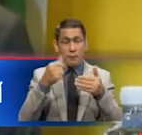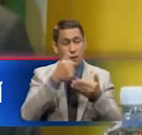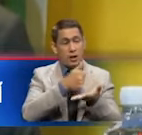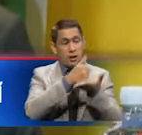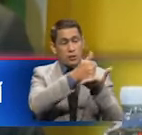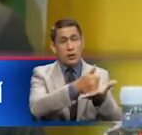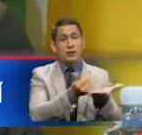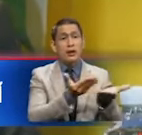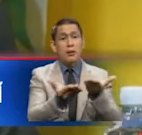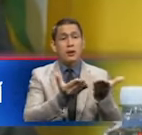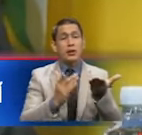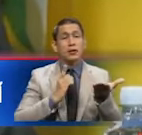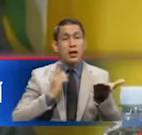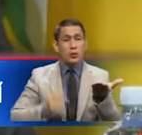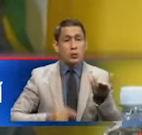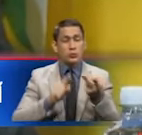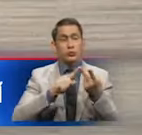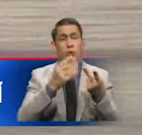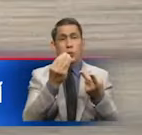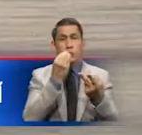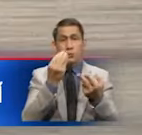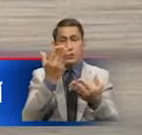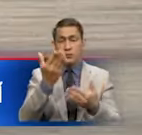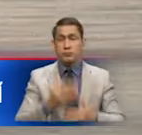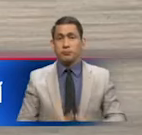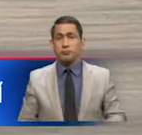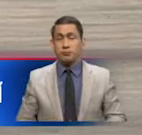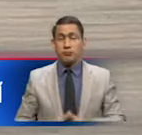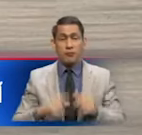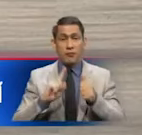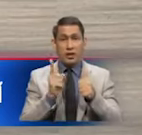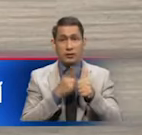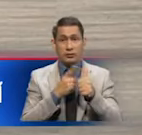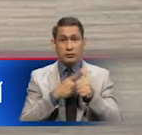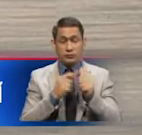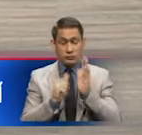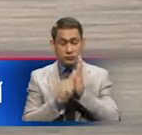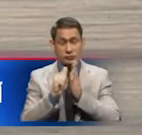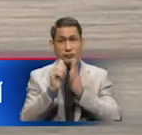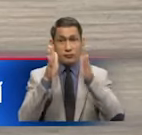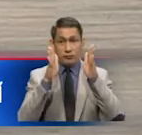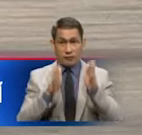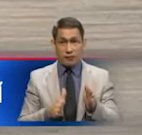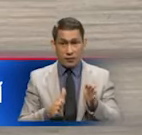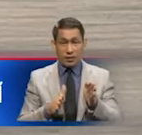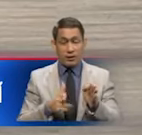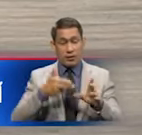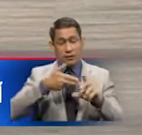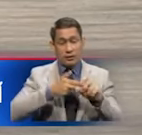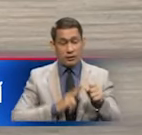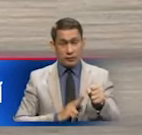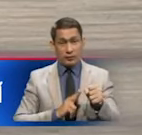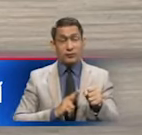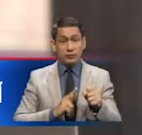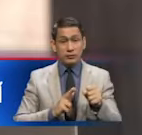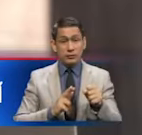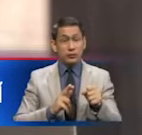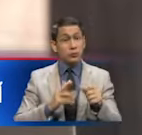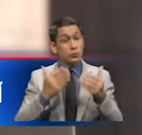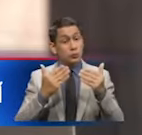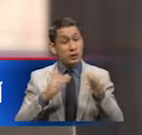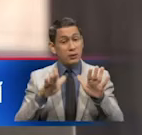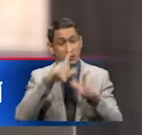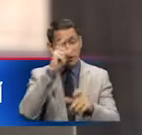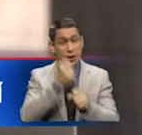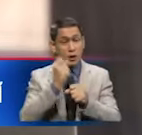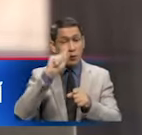su seguridad alimentaria. El primer ministro, que debería haber abandonado el poder en febrero, era muy cuestionado en su país, donde